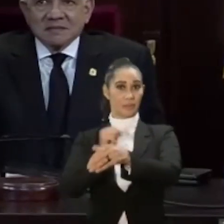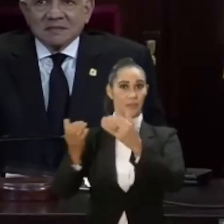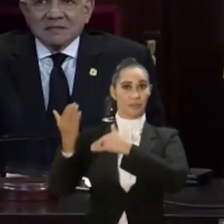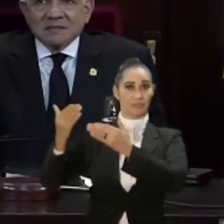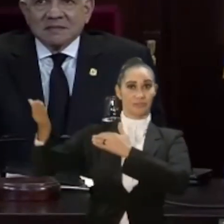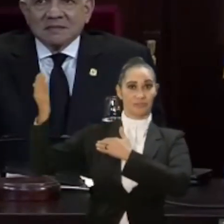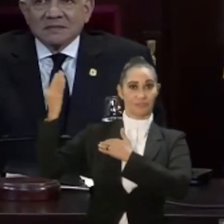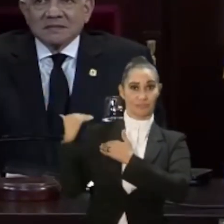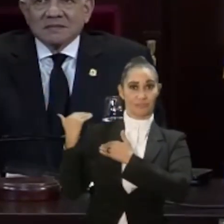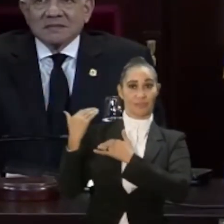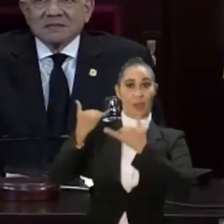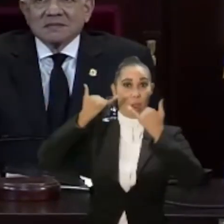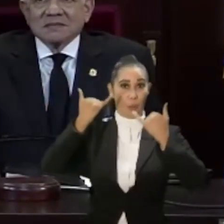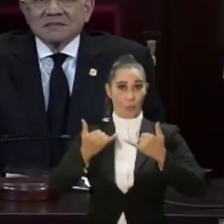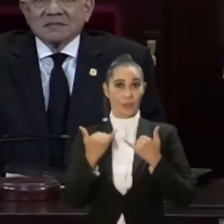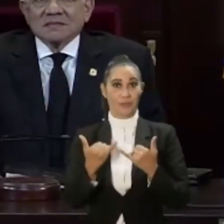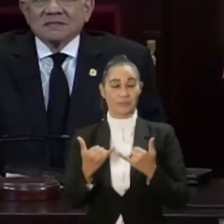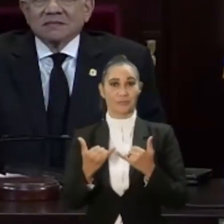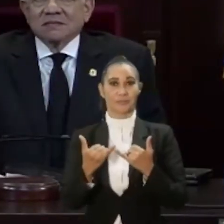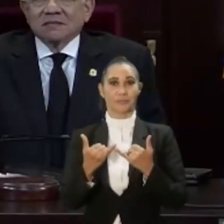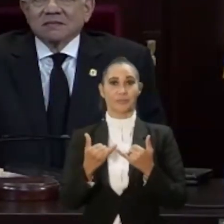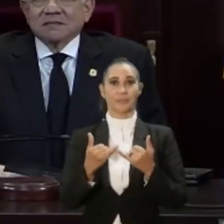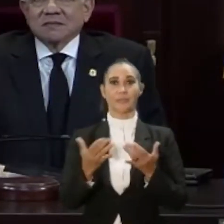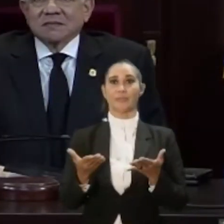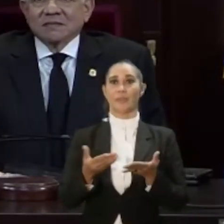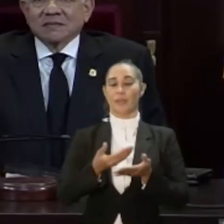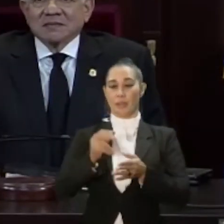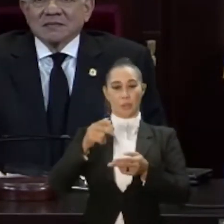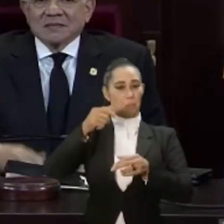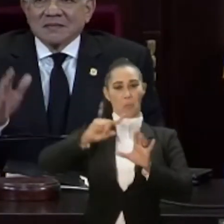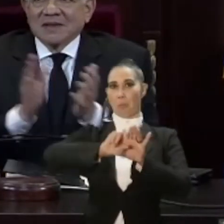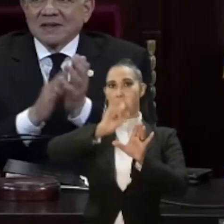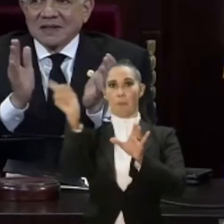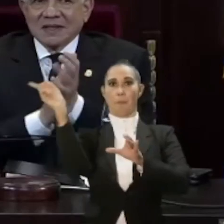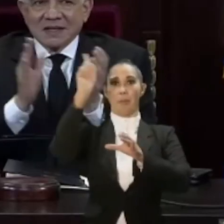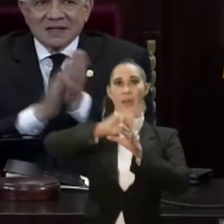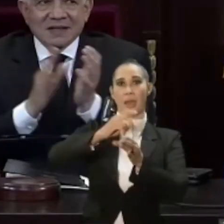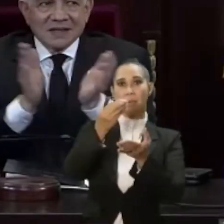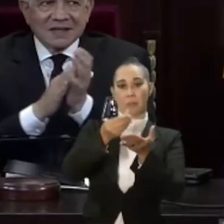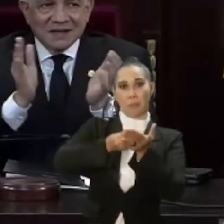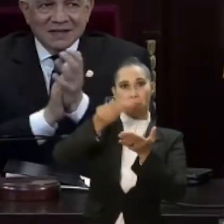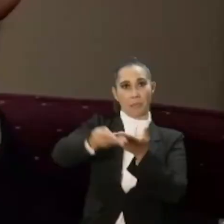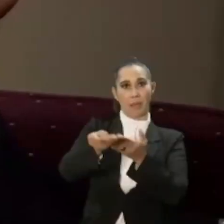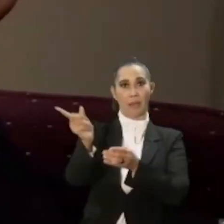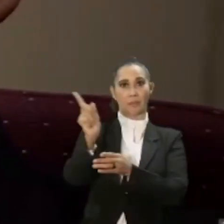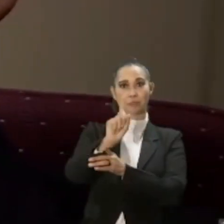pasado, en este caso no tendrá peaje sombra.